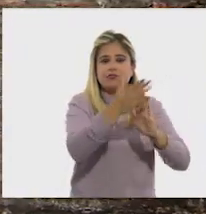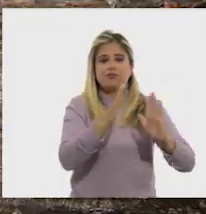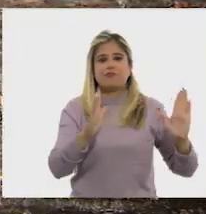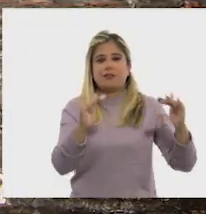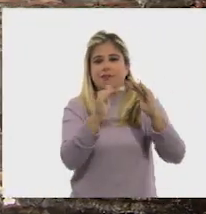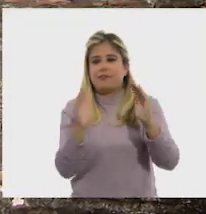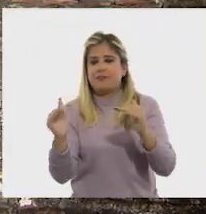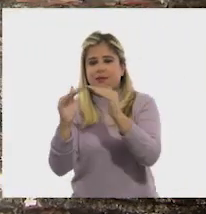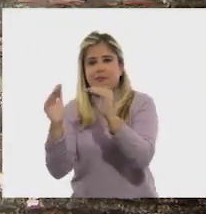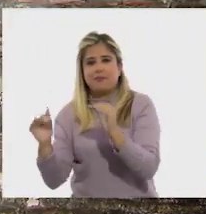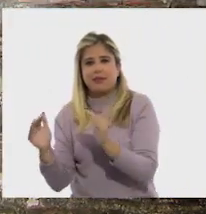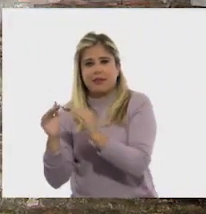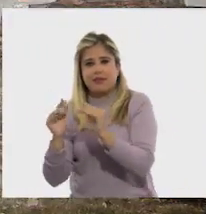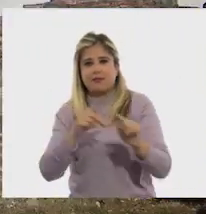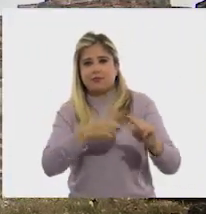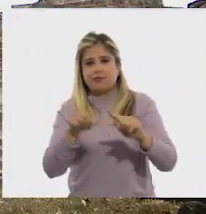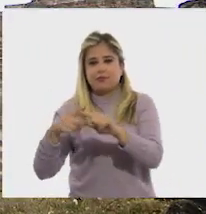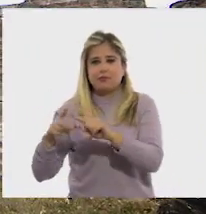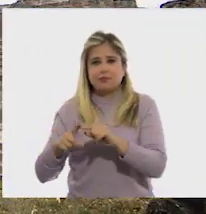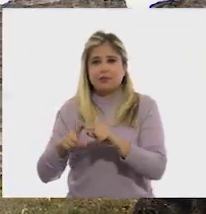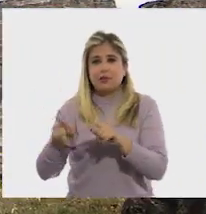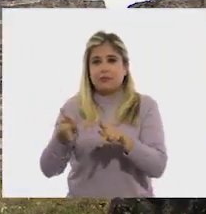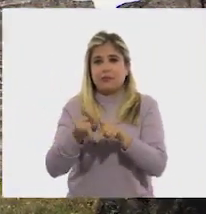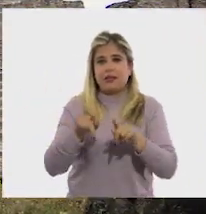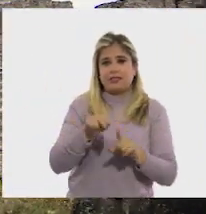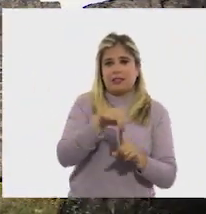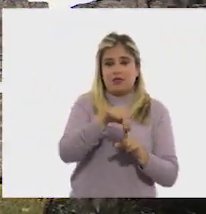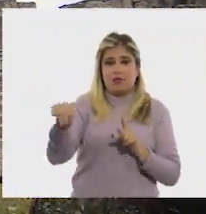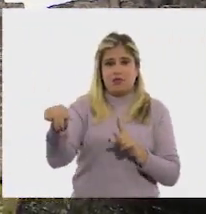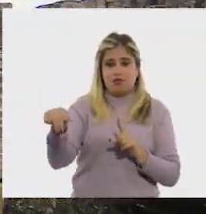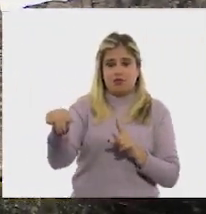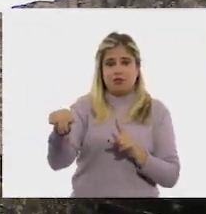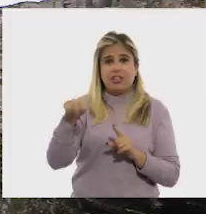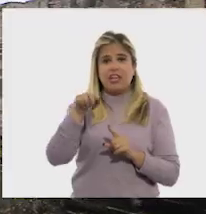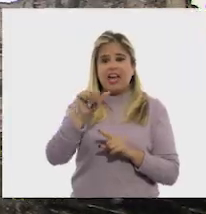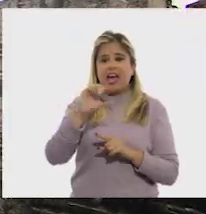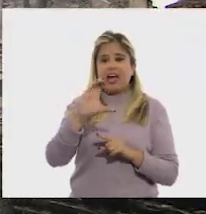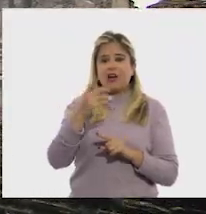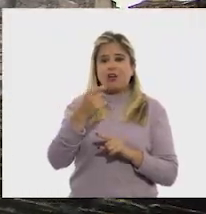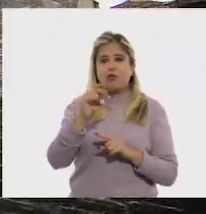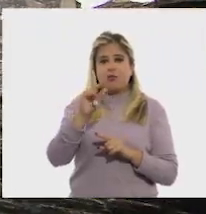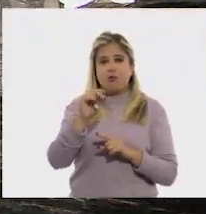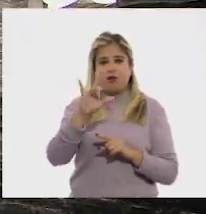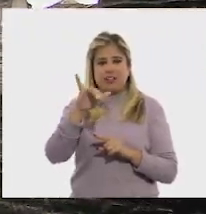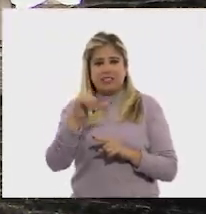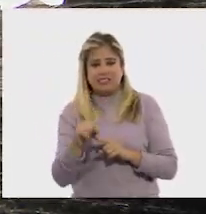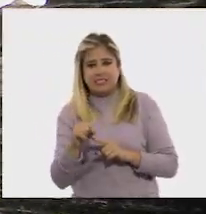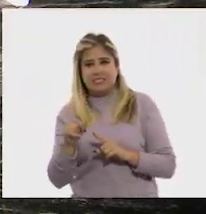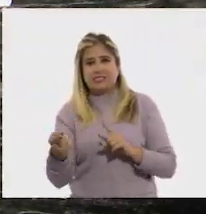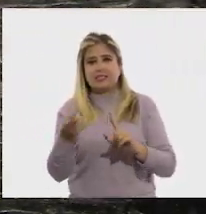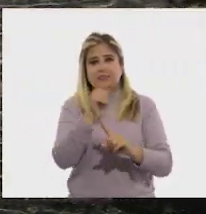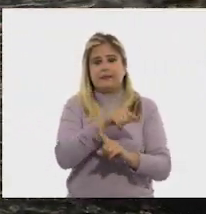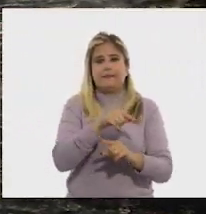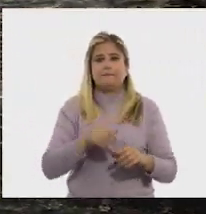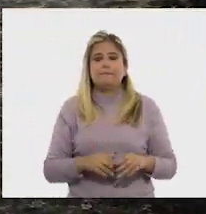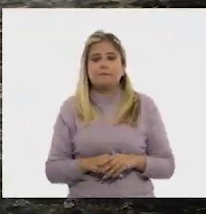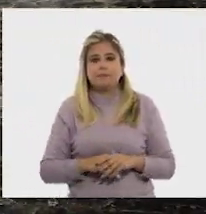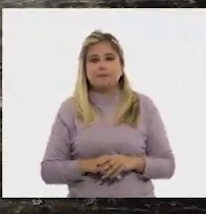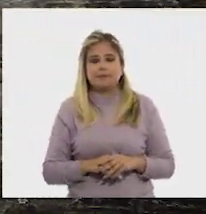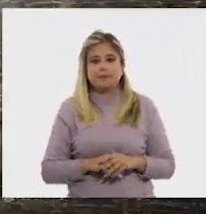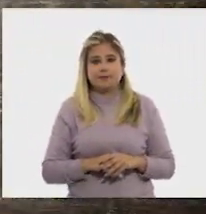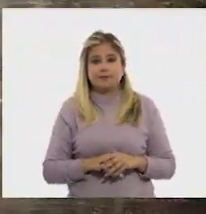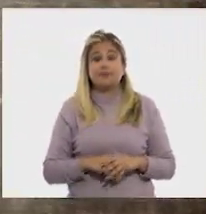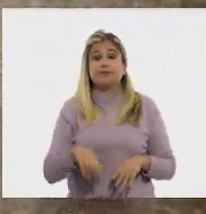separados por plazas: la Plaza Norte, la Gran Acrópolis y la Acrópolis del Este. En